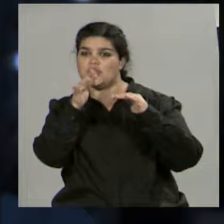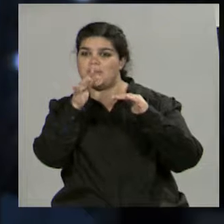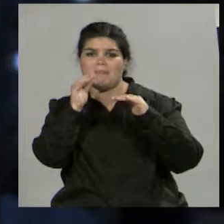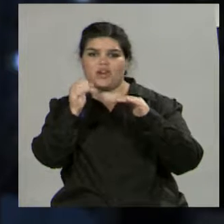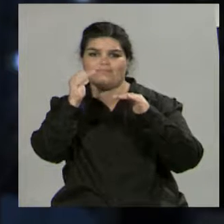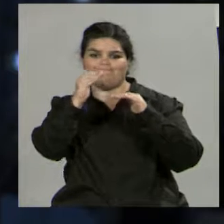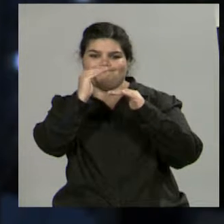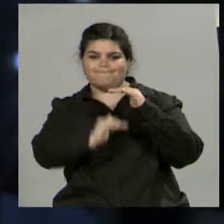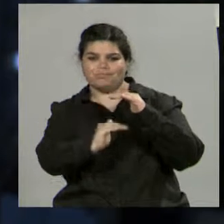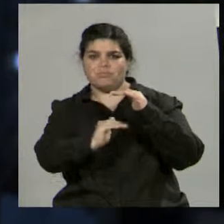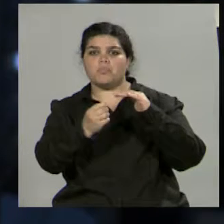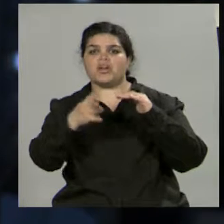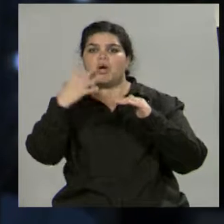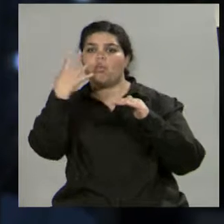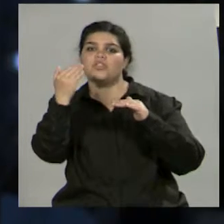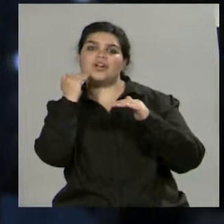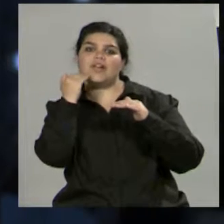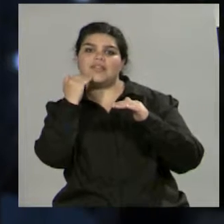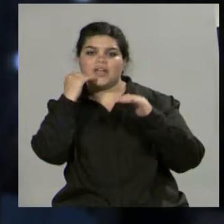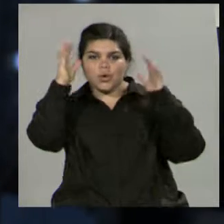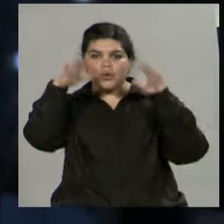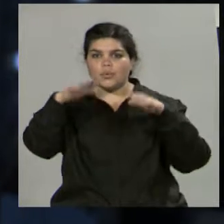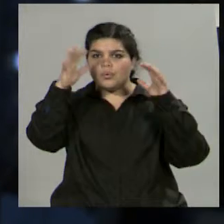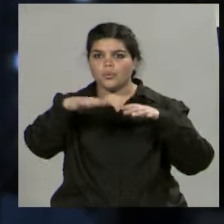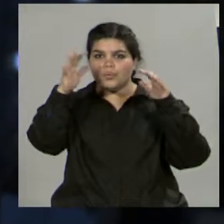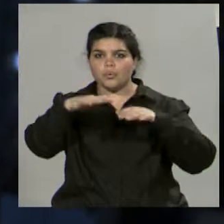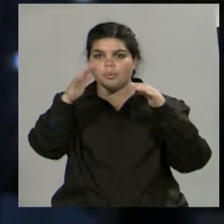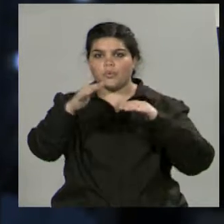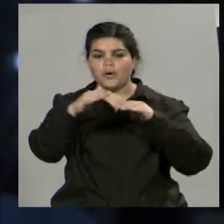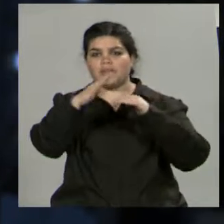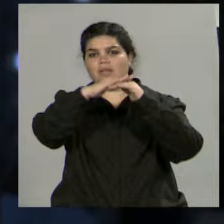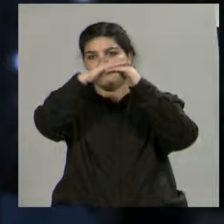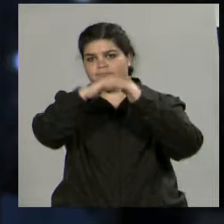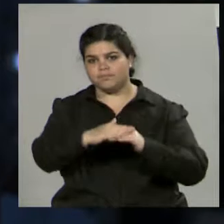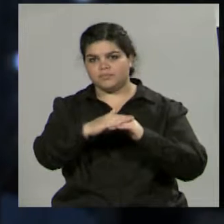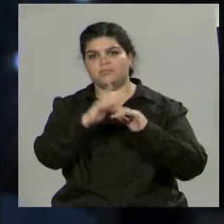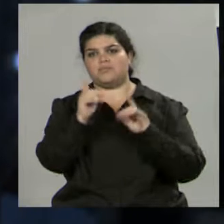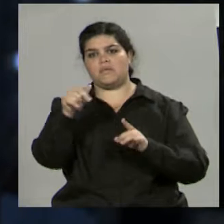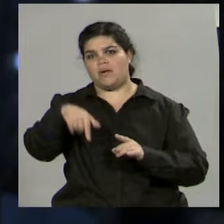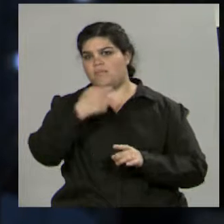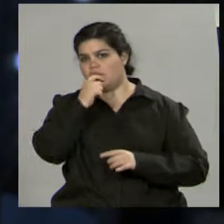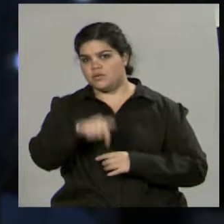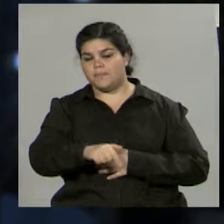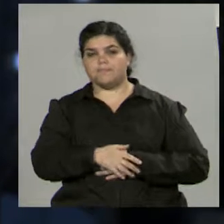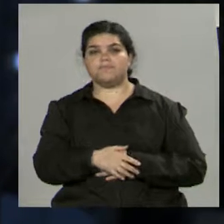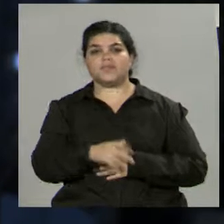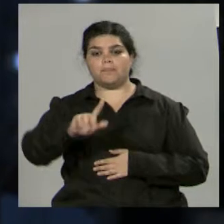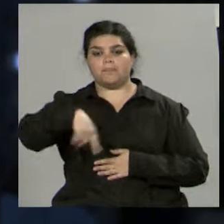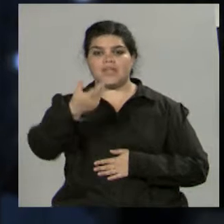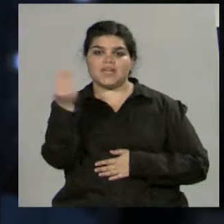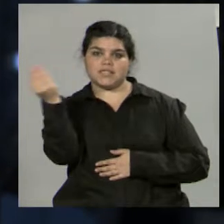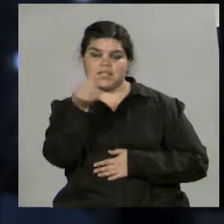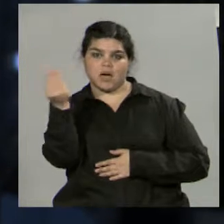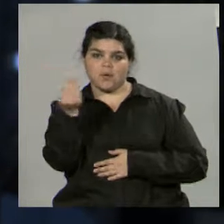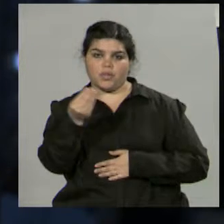alcanzamos porque alrededor de las 4 de la tarde comenzaron estas lluvias y estas precipitaciones en el Gran Mendoza. Para mañana sábado,